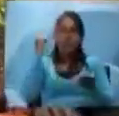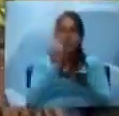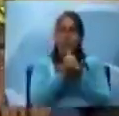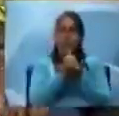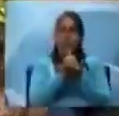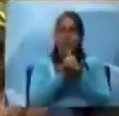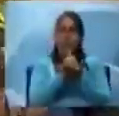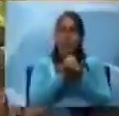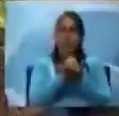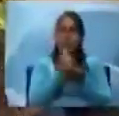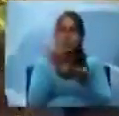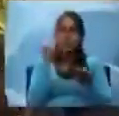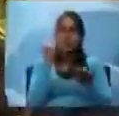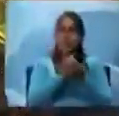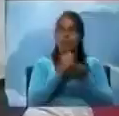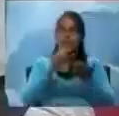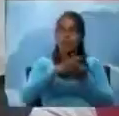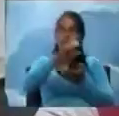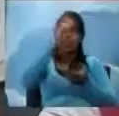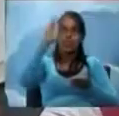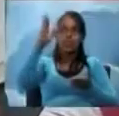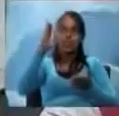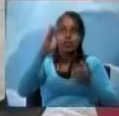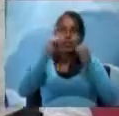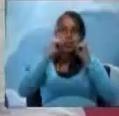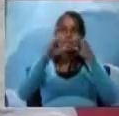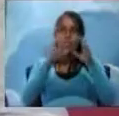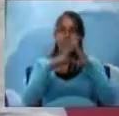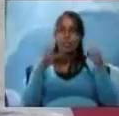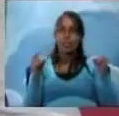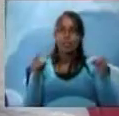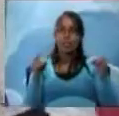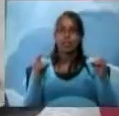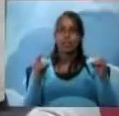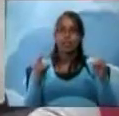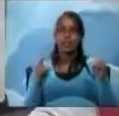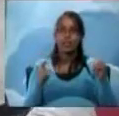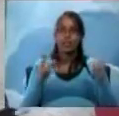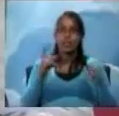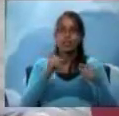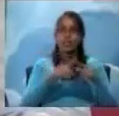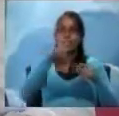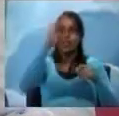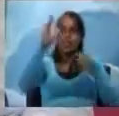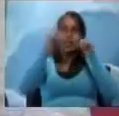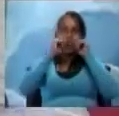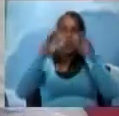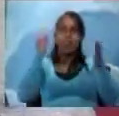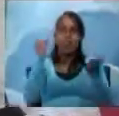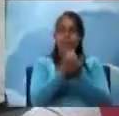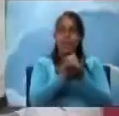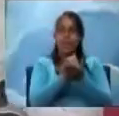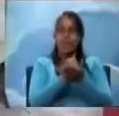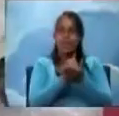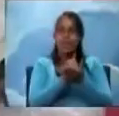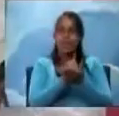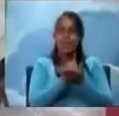Dios. Aleluya, gloria a Dios. Dios le bendiga a todos. Ahí está Tello. Que Dios le bendiga a